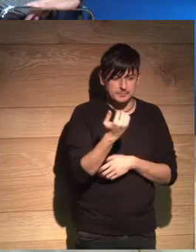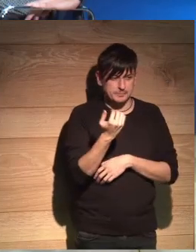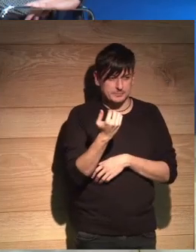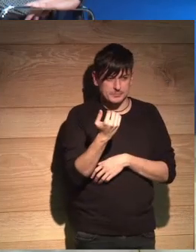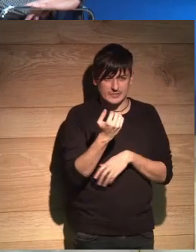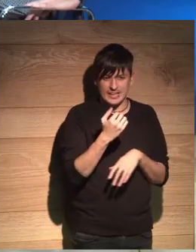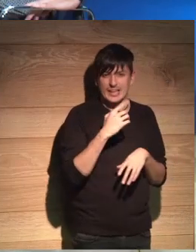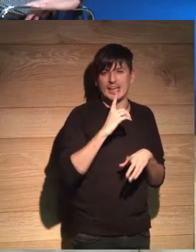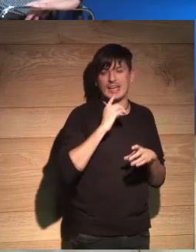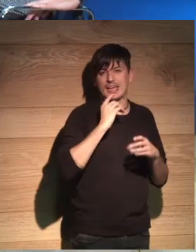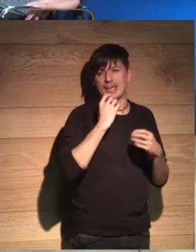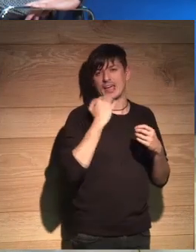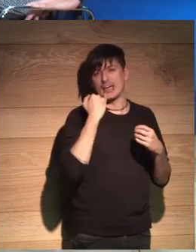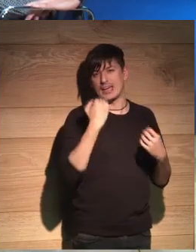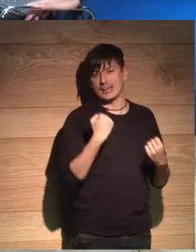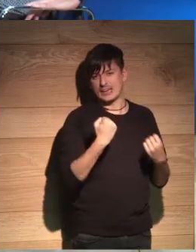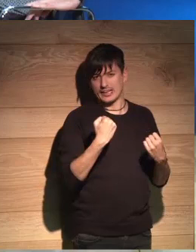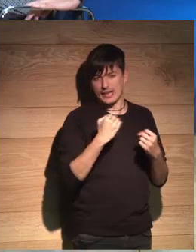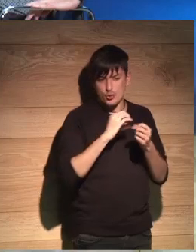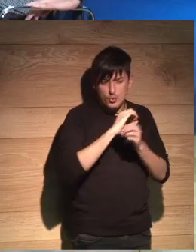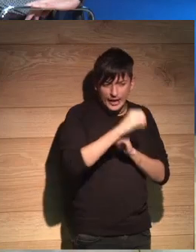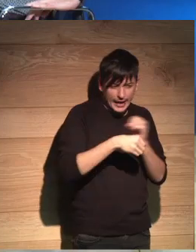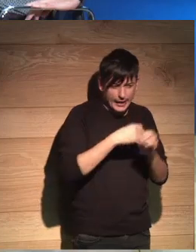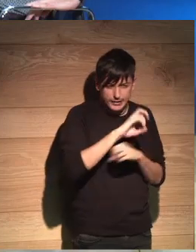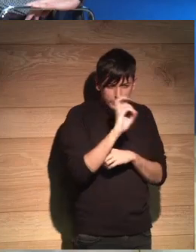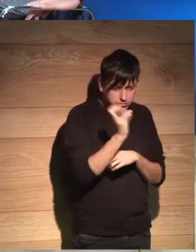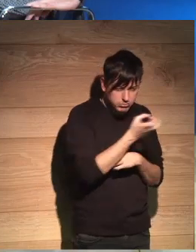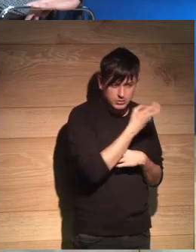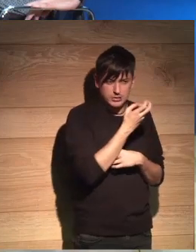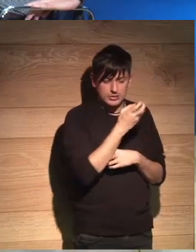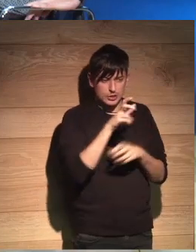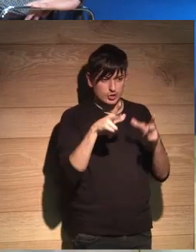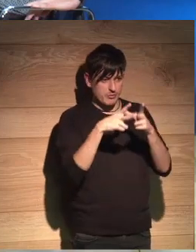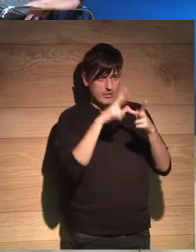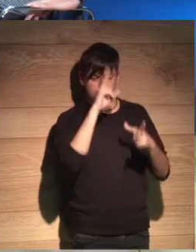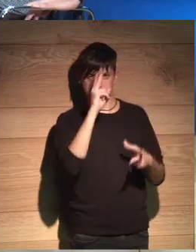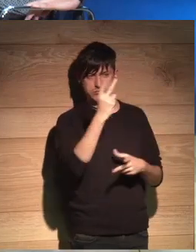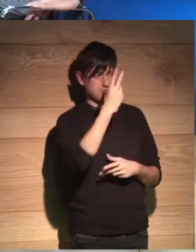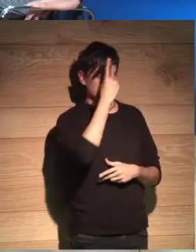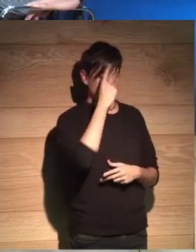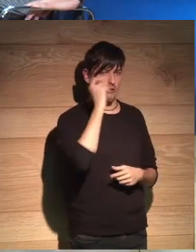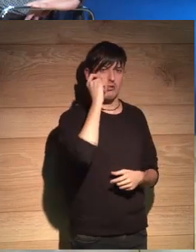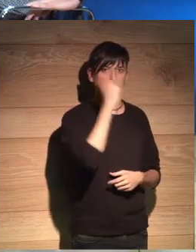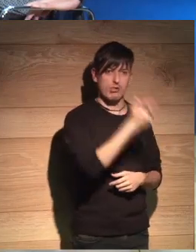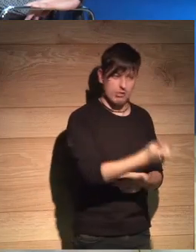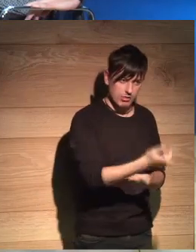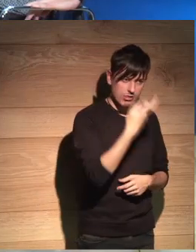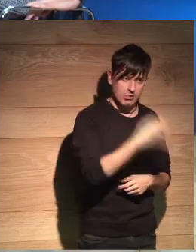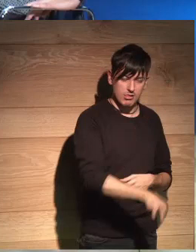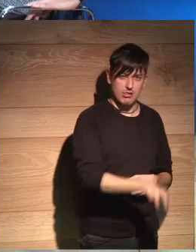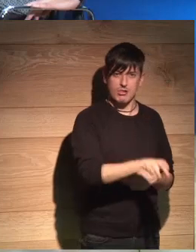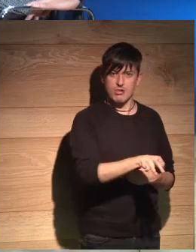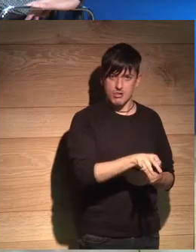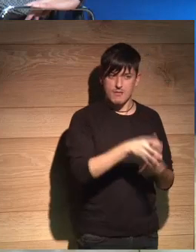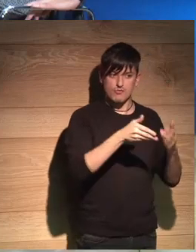transgénicos, la energía nuclear, y que la sociedad cambie de chip y se dé cuenta de que en realidad hay una oportunidad de cambiar y mejorar el